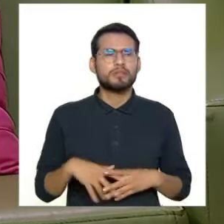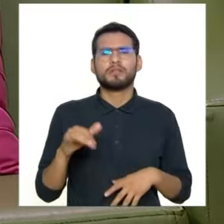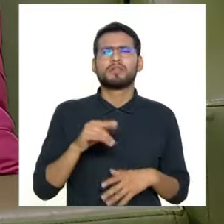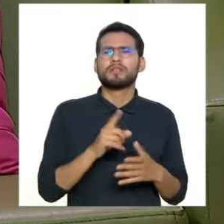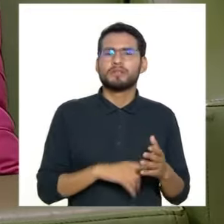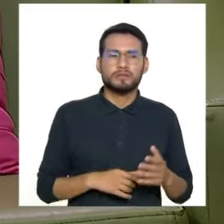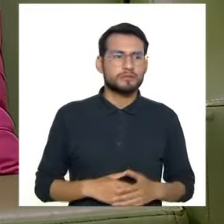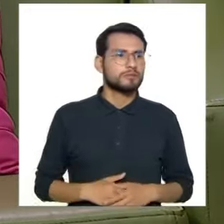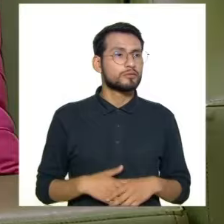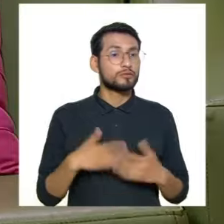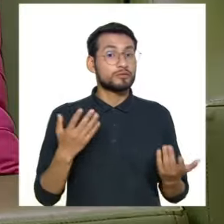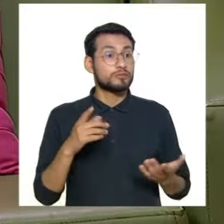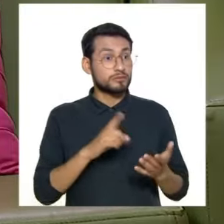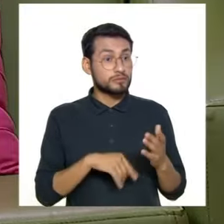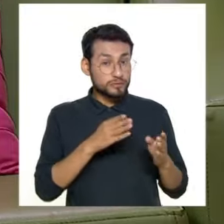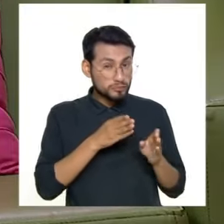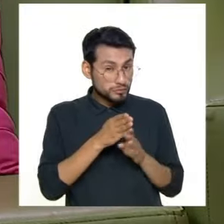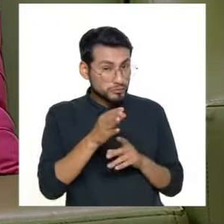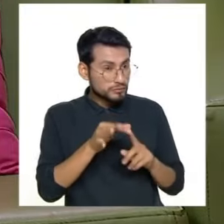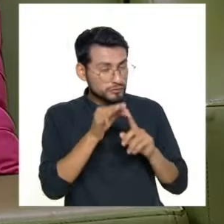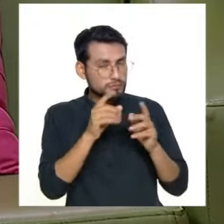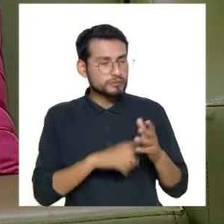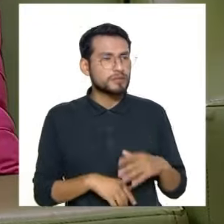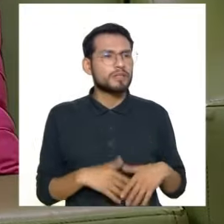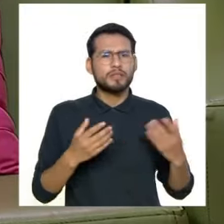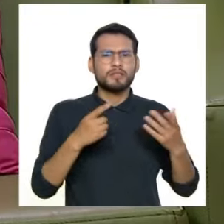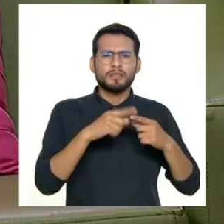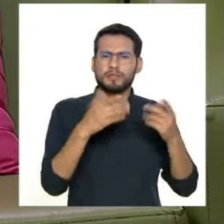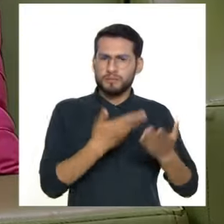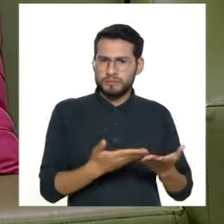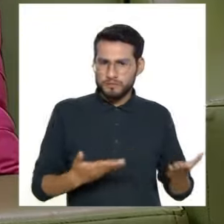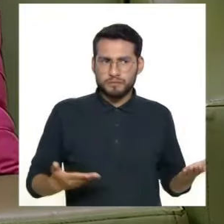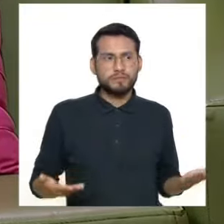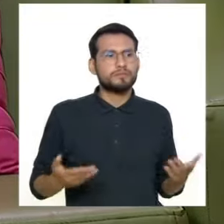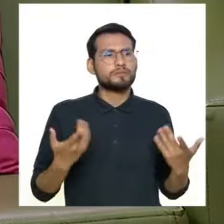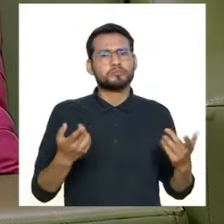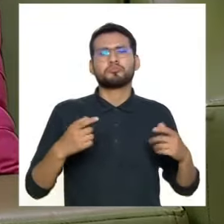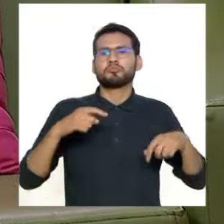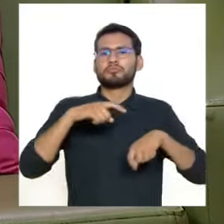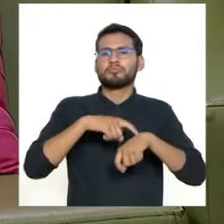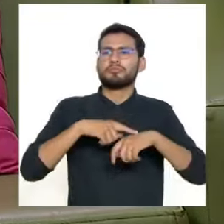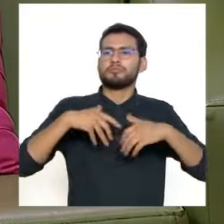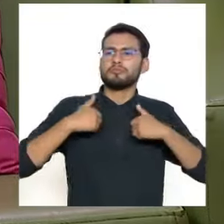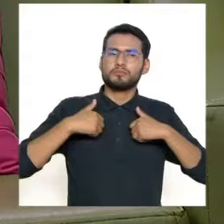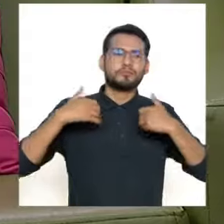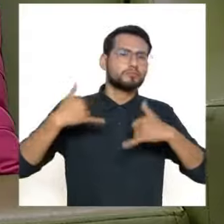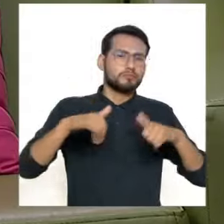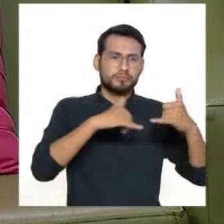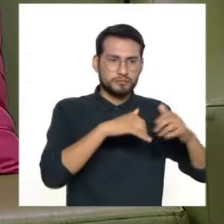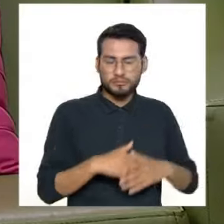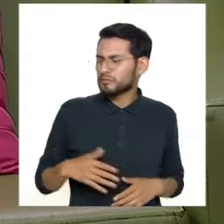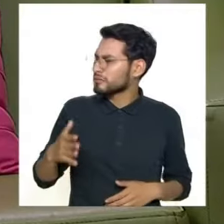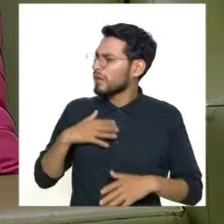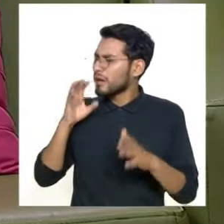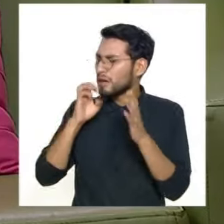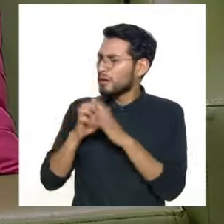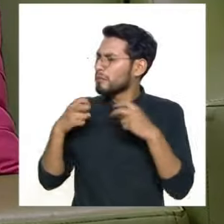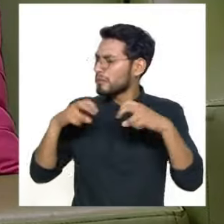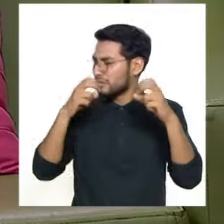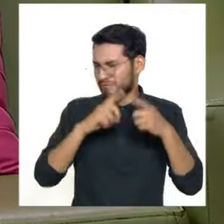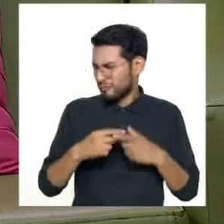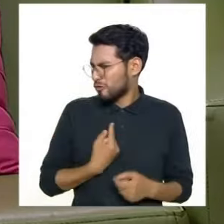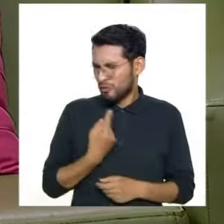último ya hablando de una categoría en particular vendran a hac los artículos para el a libre al peruano le gust quio Yo quiero ir a pasearme por ejemplo pero